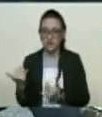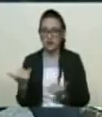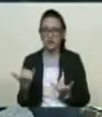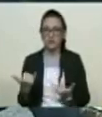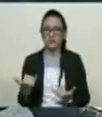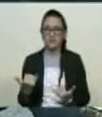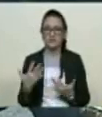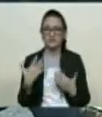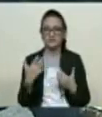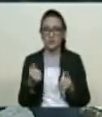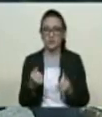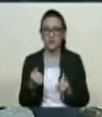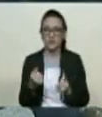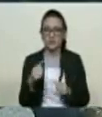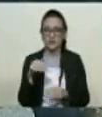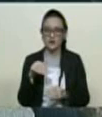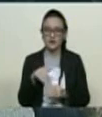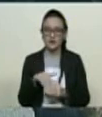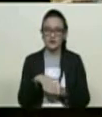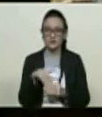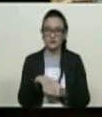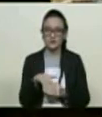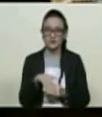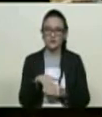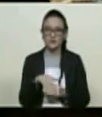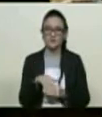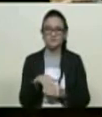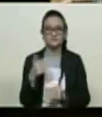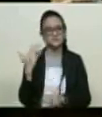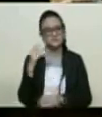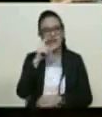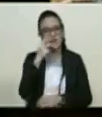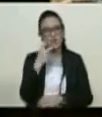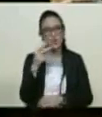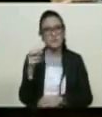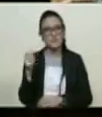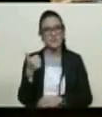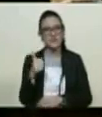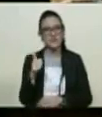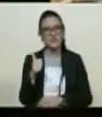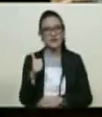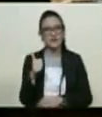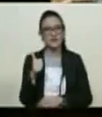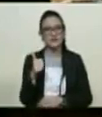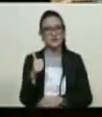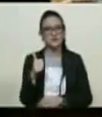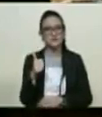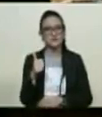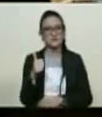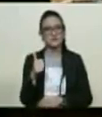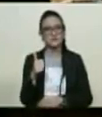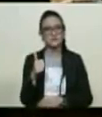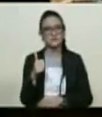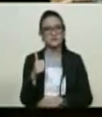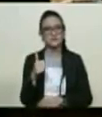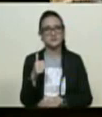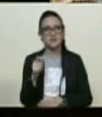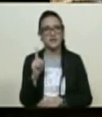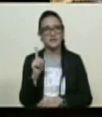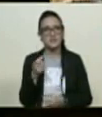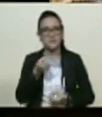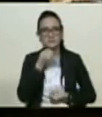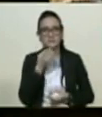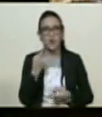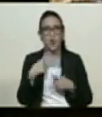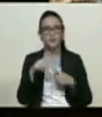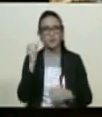la seguridad electoral, en el año, creo que fue en el año 2010, que también se generó otra gran matriz de opinión